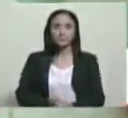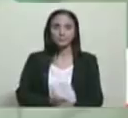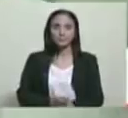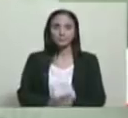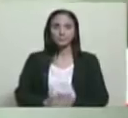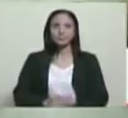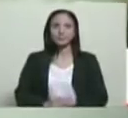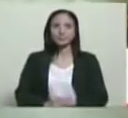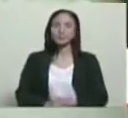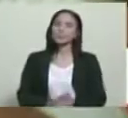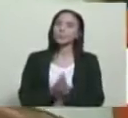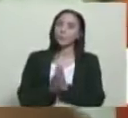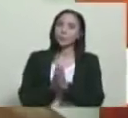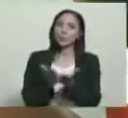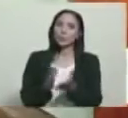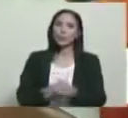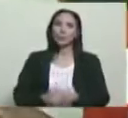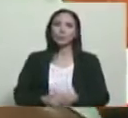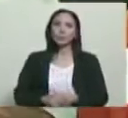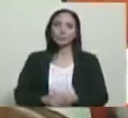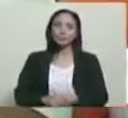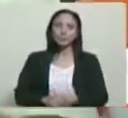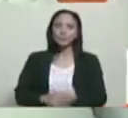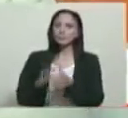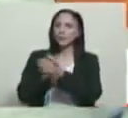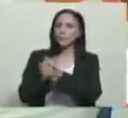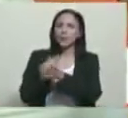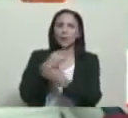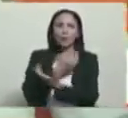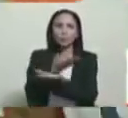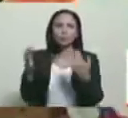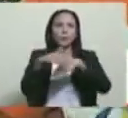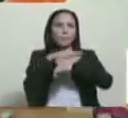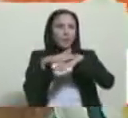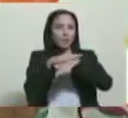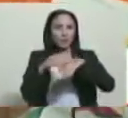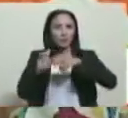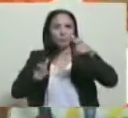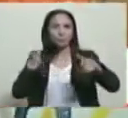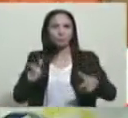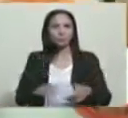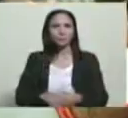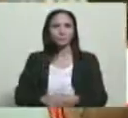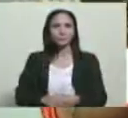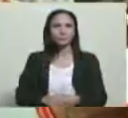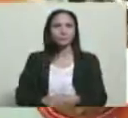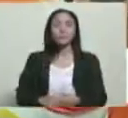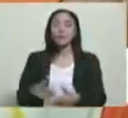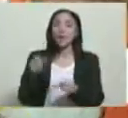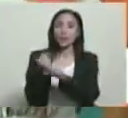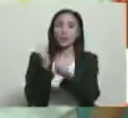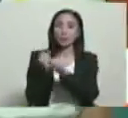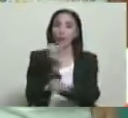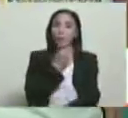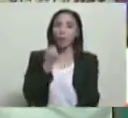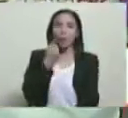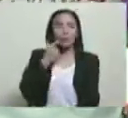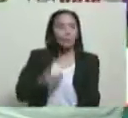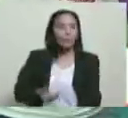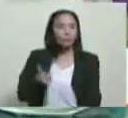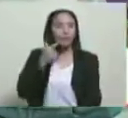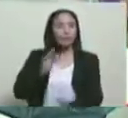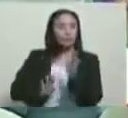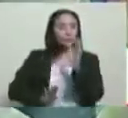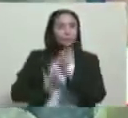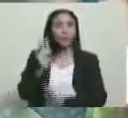Así que Pedro, compañero, compañera, quiero que Chamba Juvenil dé un salto. Vamos a